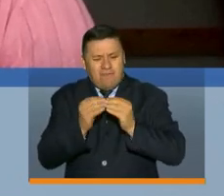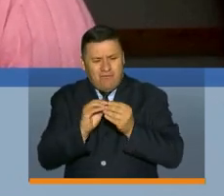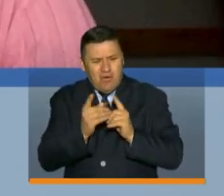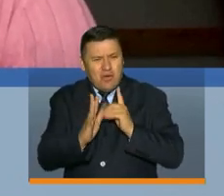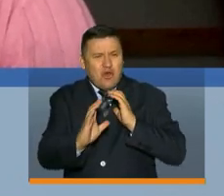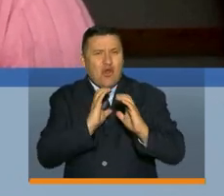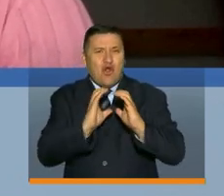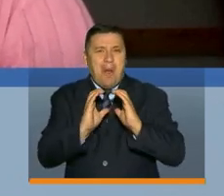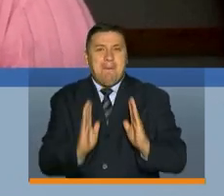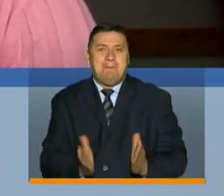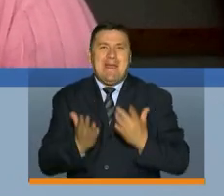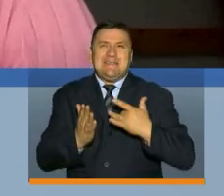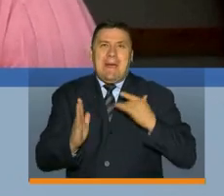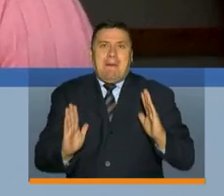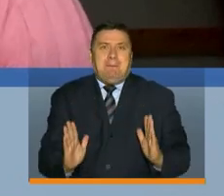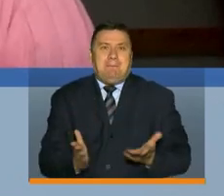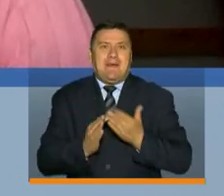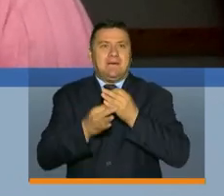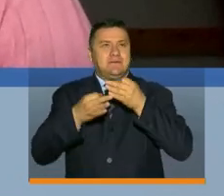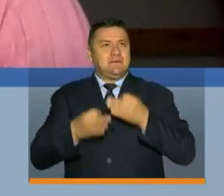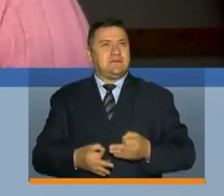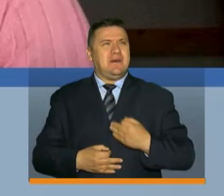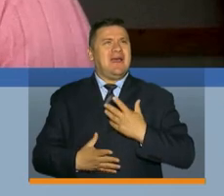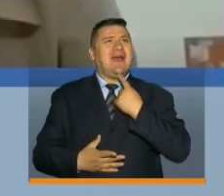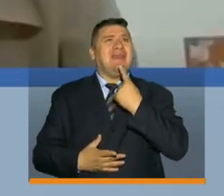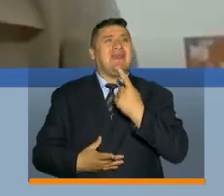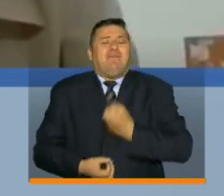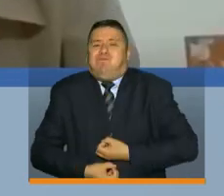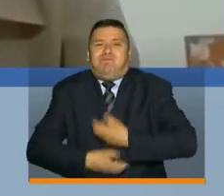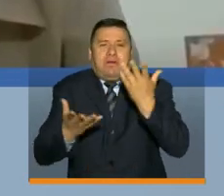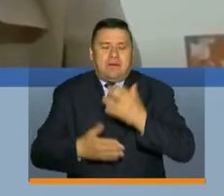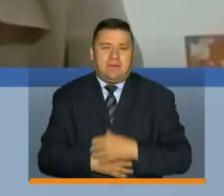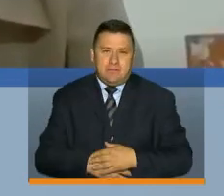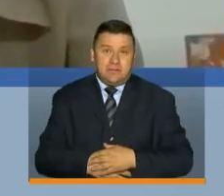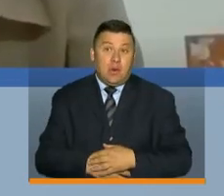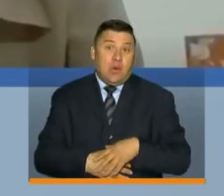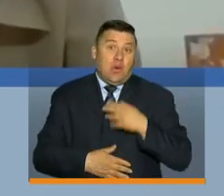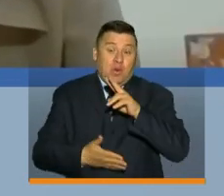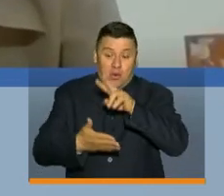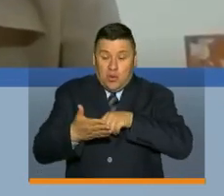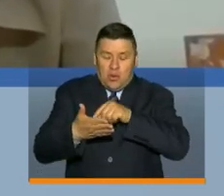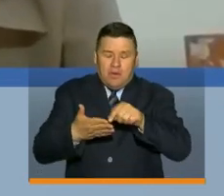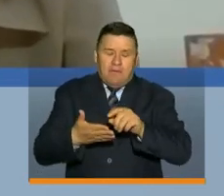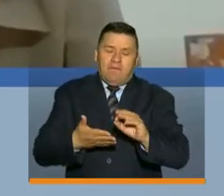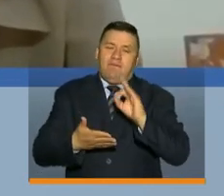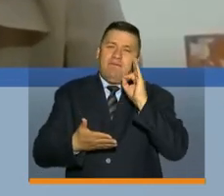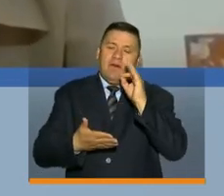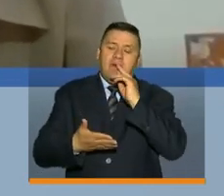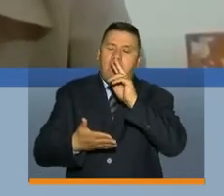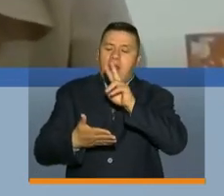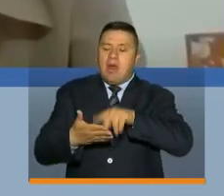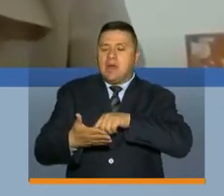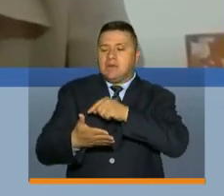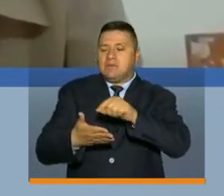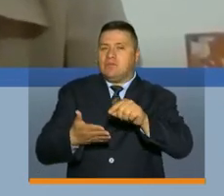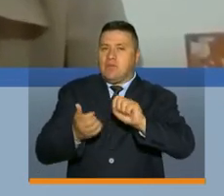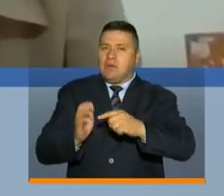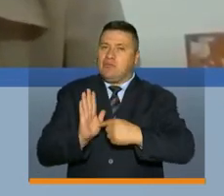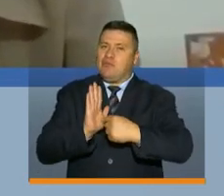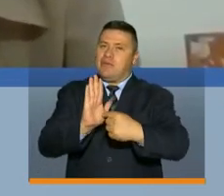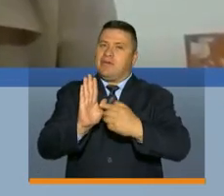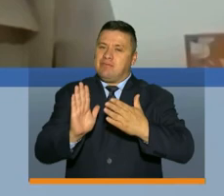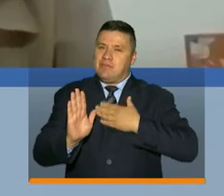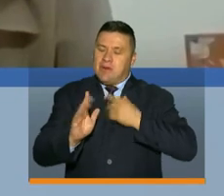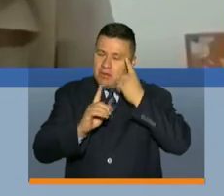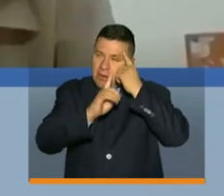hace sentir mejor y segura y de decir todo lo que quiero decir. A esa aventura fantástica de la lectura y escritura, demostrando que con